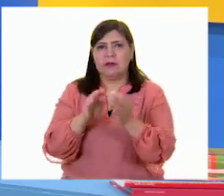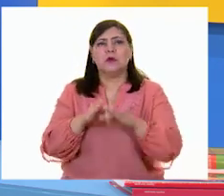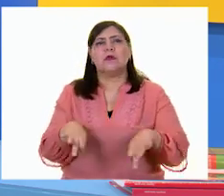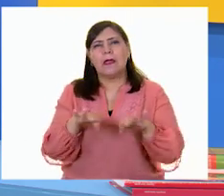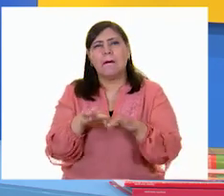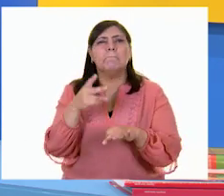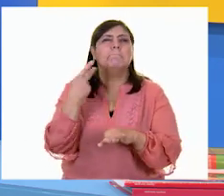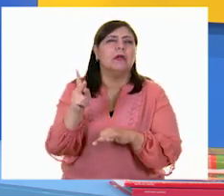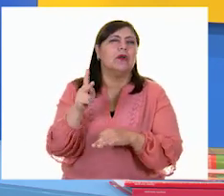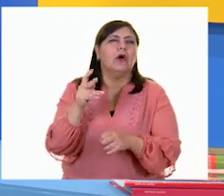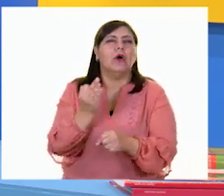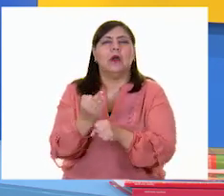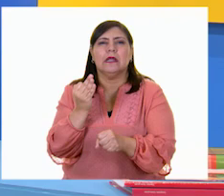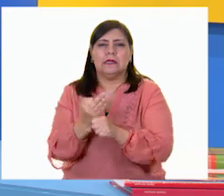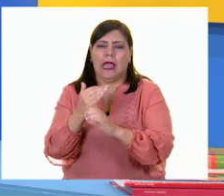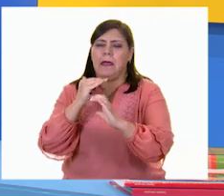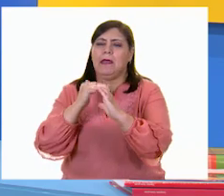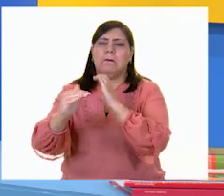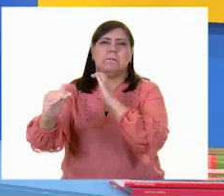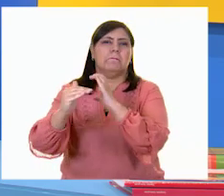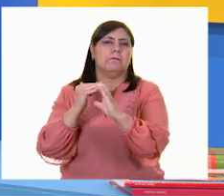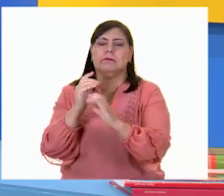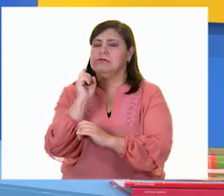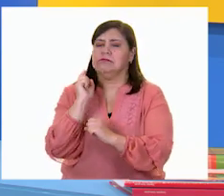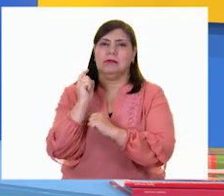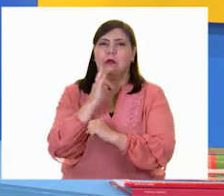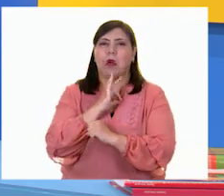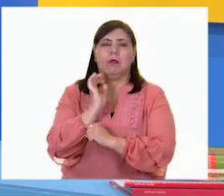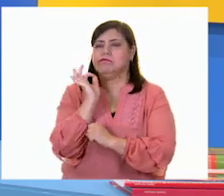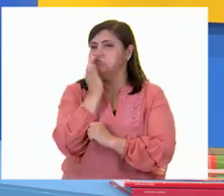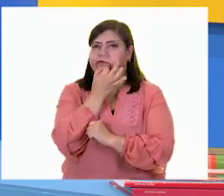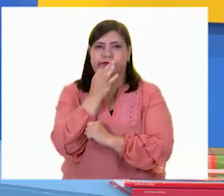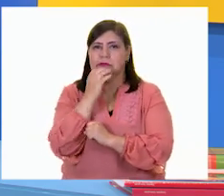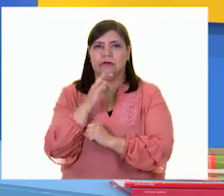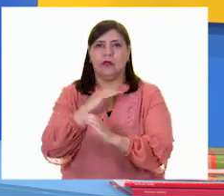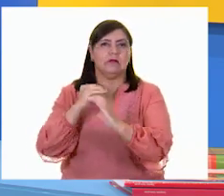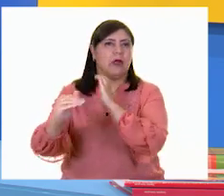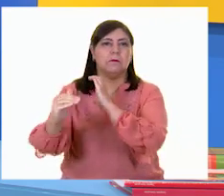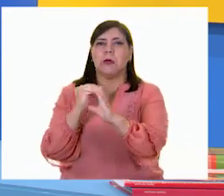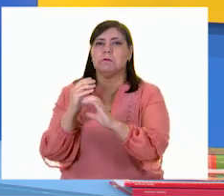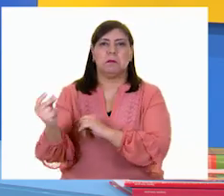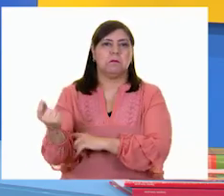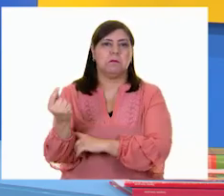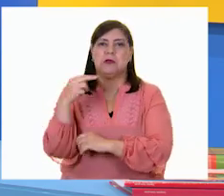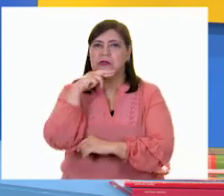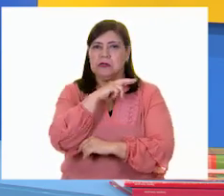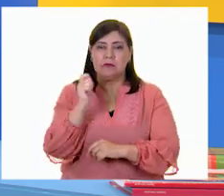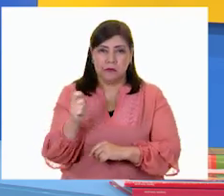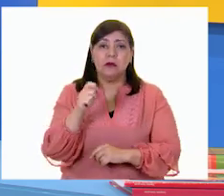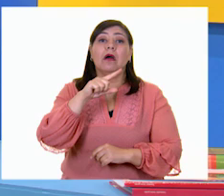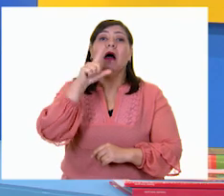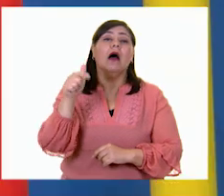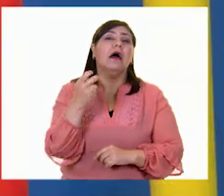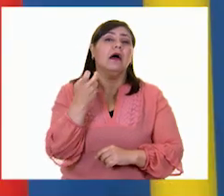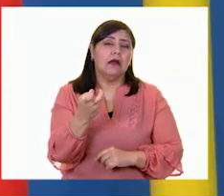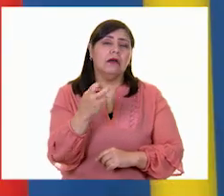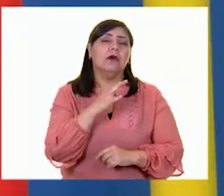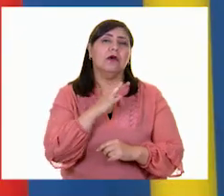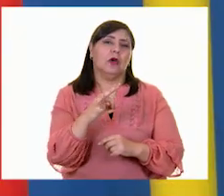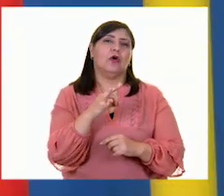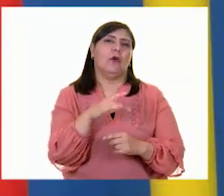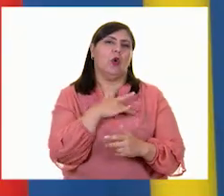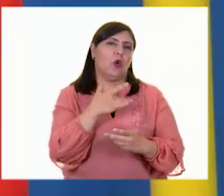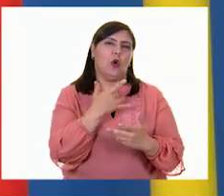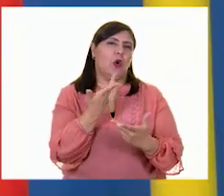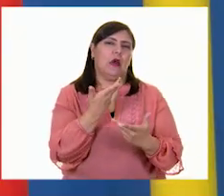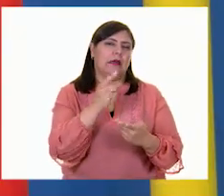correo electrónico, que es más inmediato y que el único intermediario que requieres es el proveedor del servicio. Y